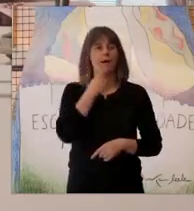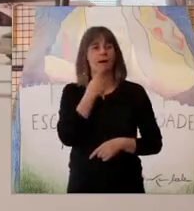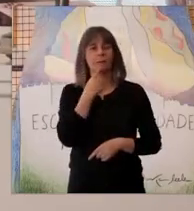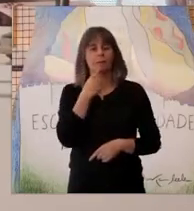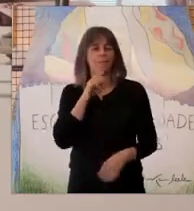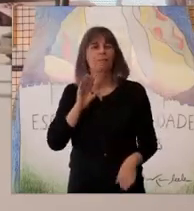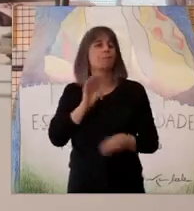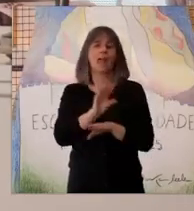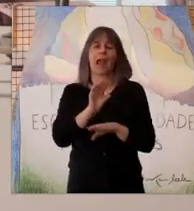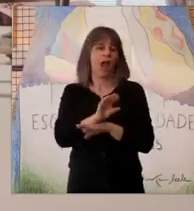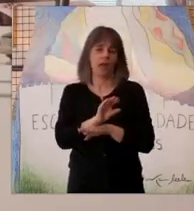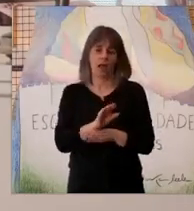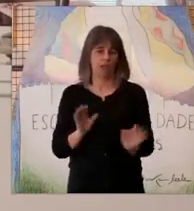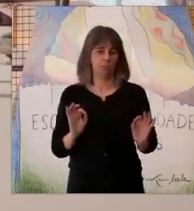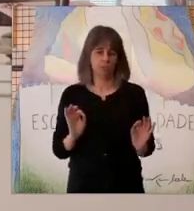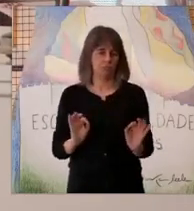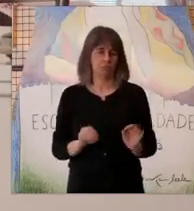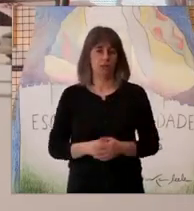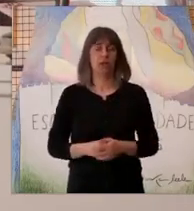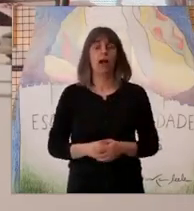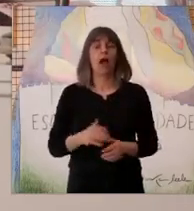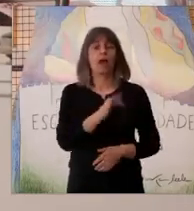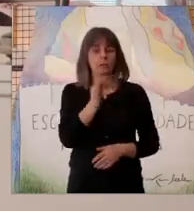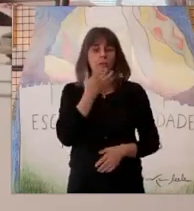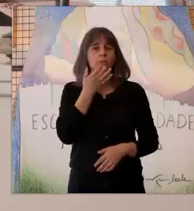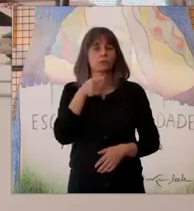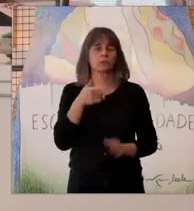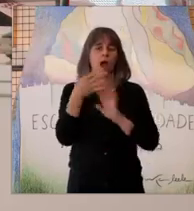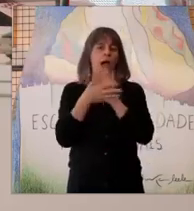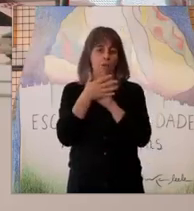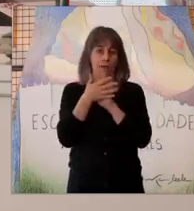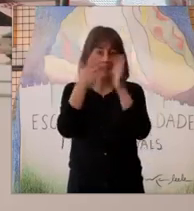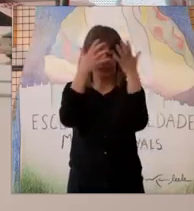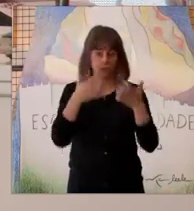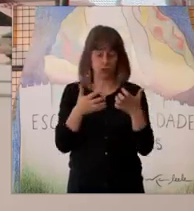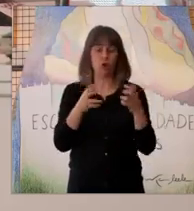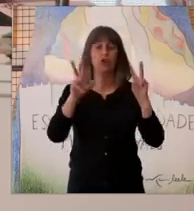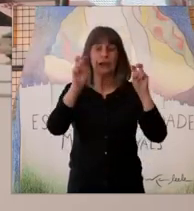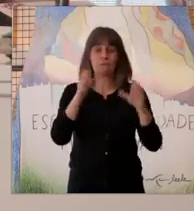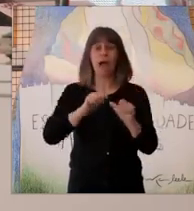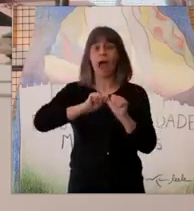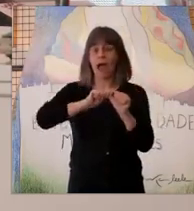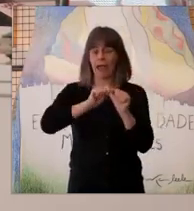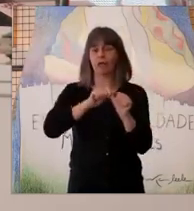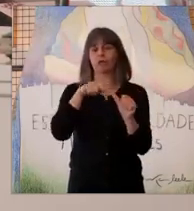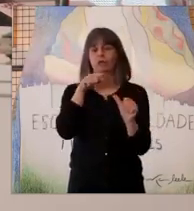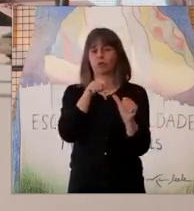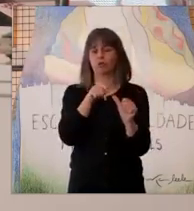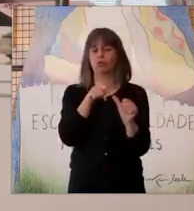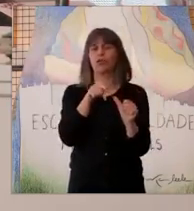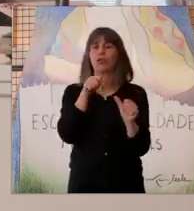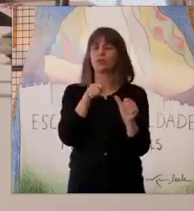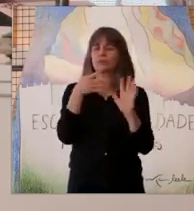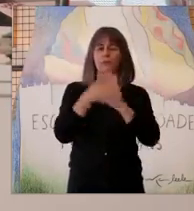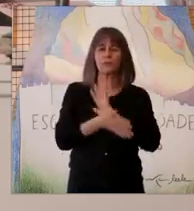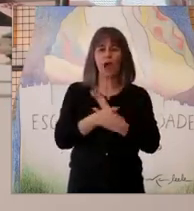si además te dedicas por ejemplo a los temas de género Eso hace que tu posición que tu opinión